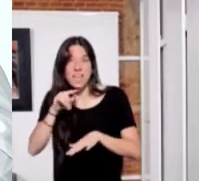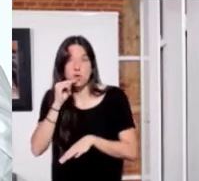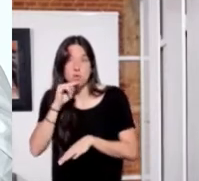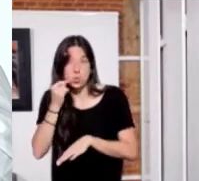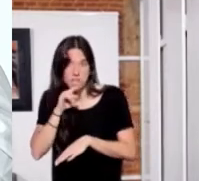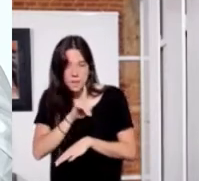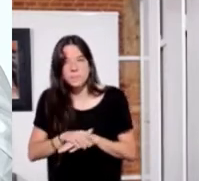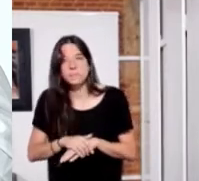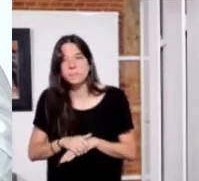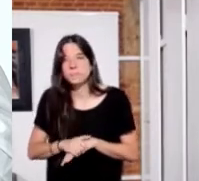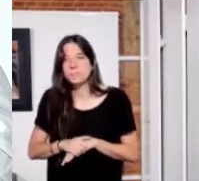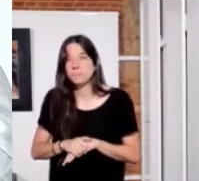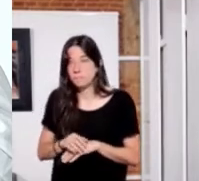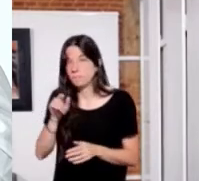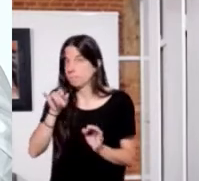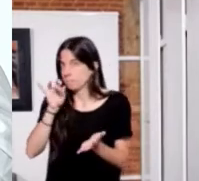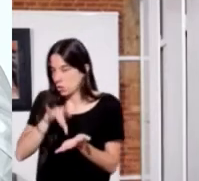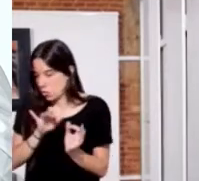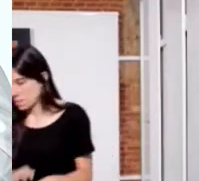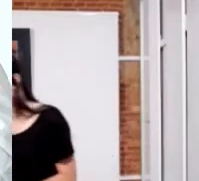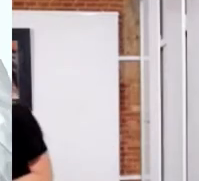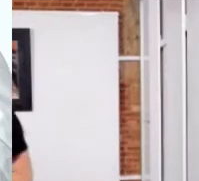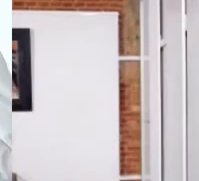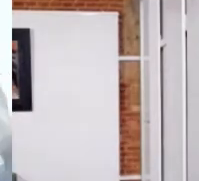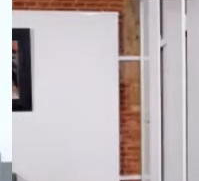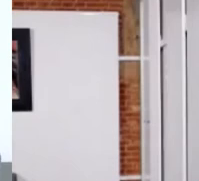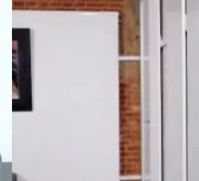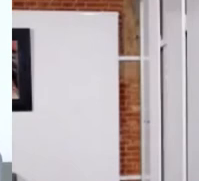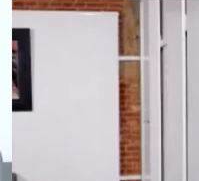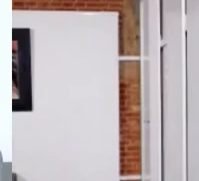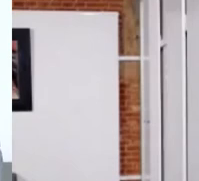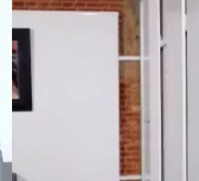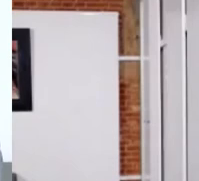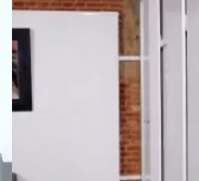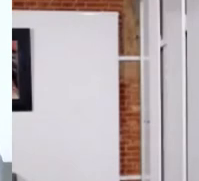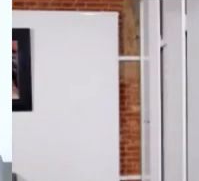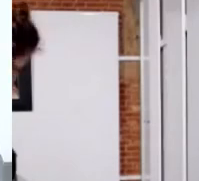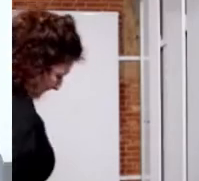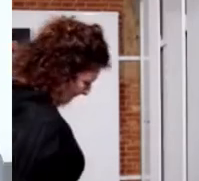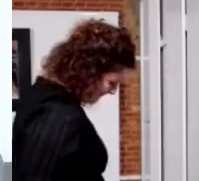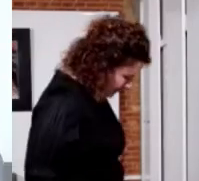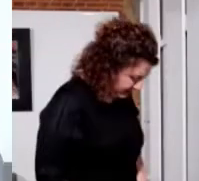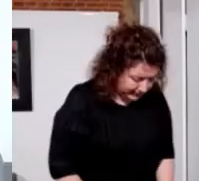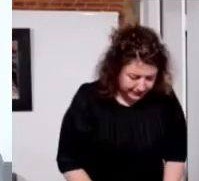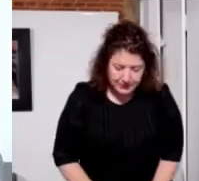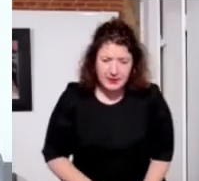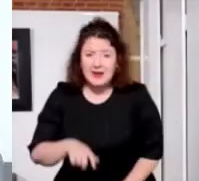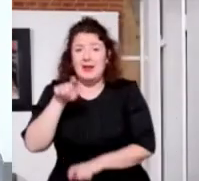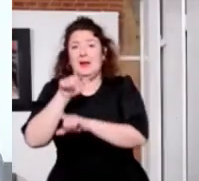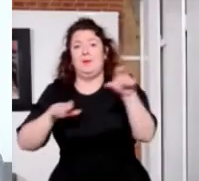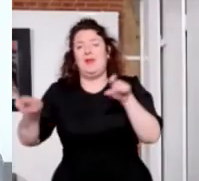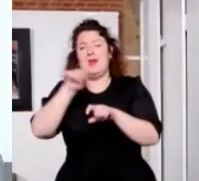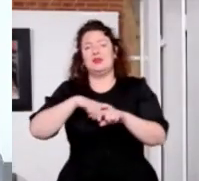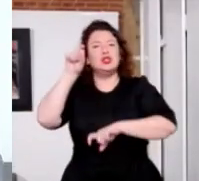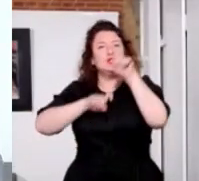Indudablemente, aquello pasó. Aquello pasó. Y fijaros, hay vidas que no merecen ser lloradas, que incluso pagamos